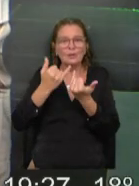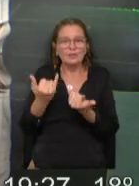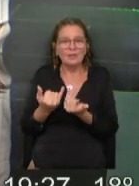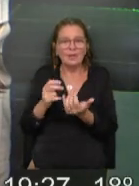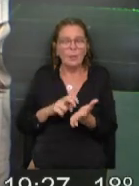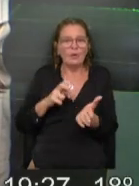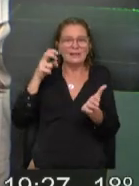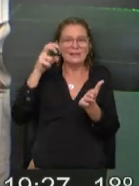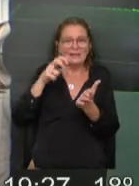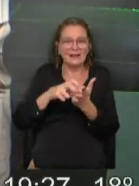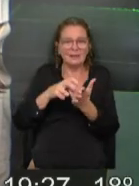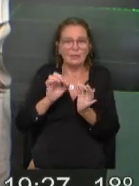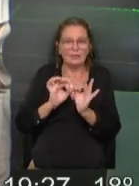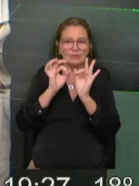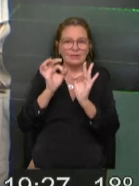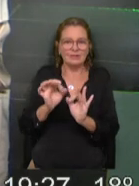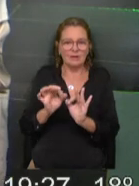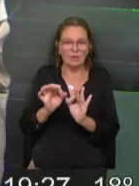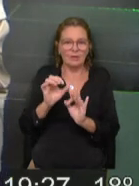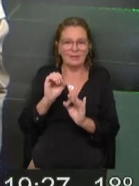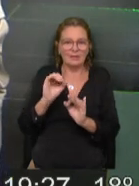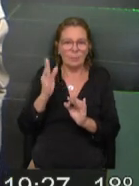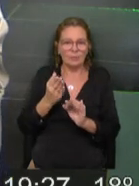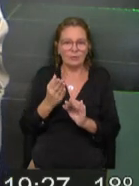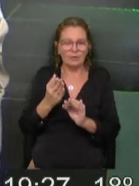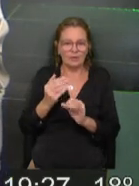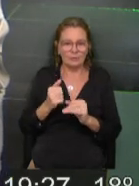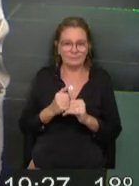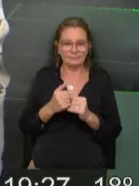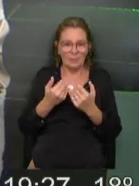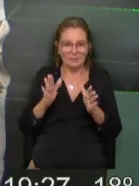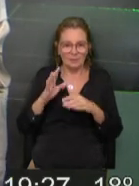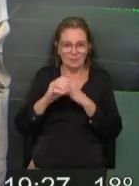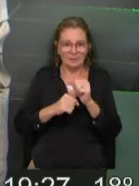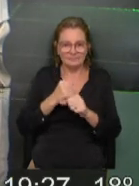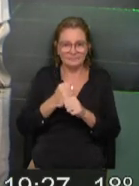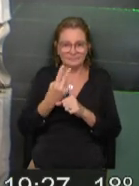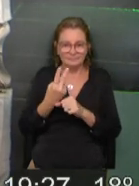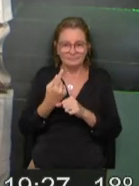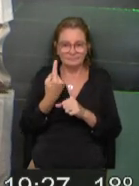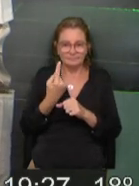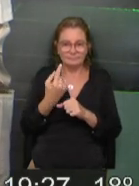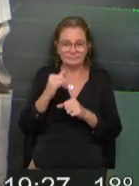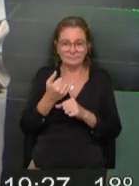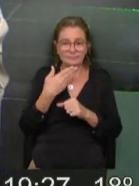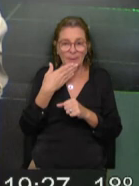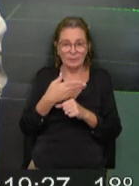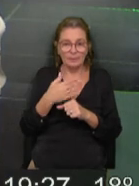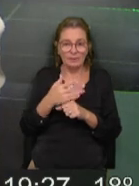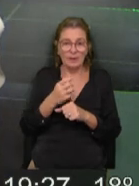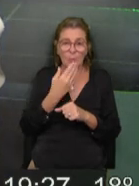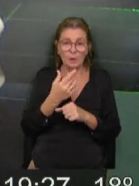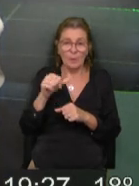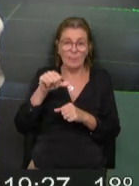saltito casi vertical, empatamos y estamos en el mismo nivel que teníamos al comienzo del año. Dos cosas. La primera, que ya te pregunté antes si es bueno